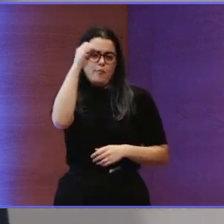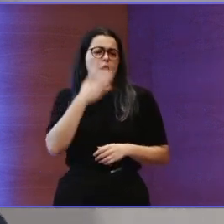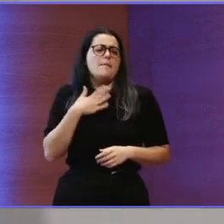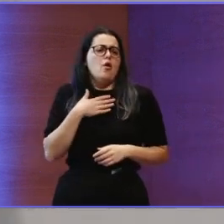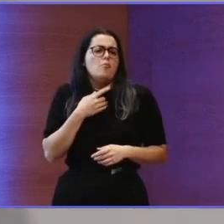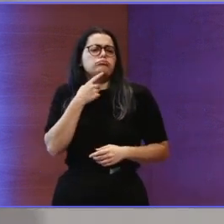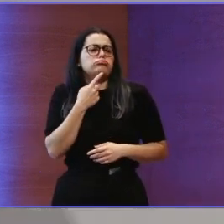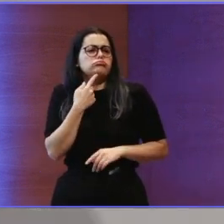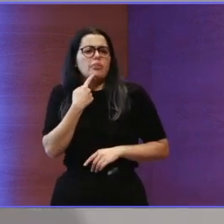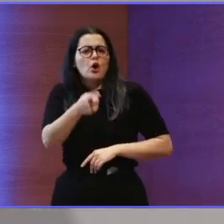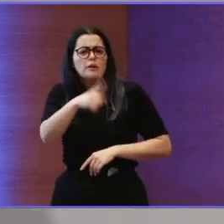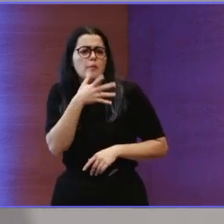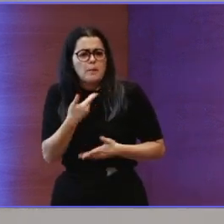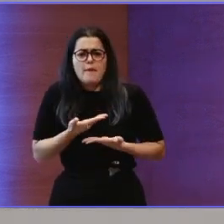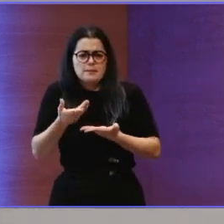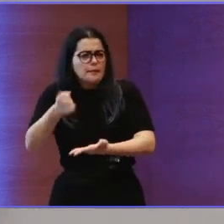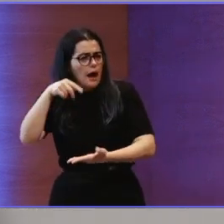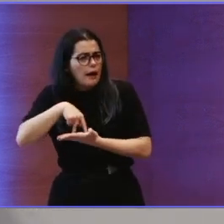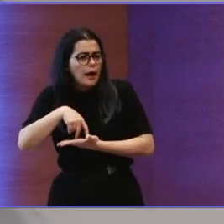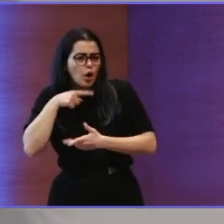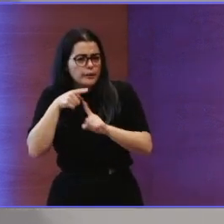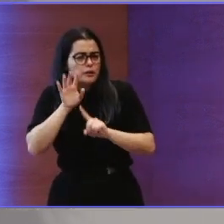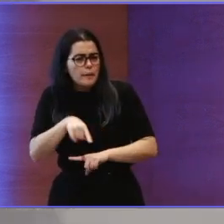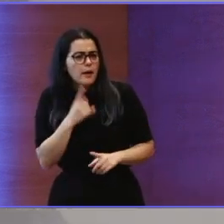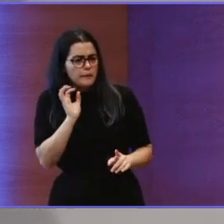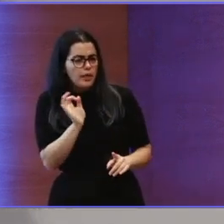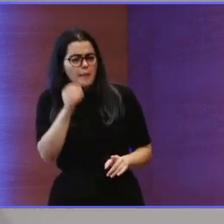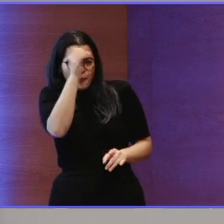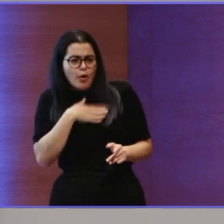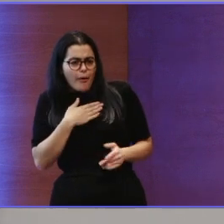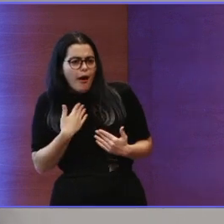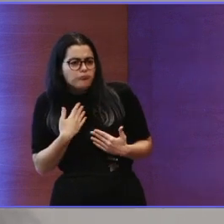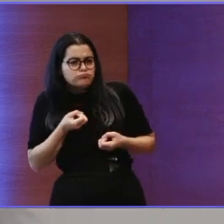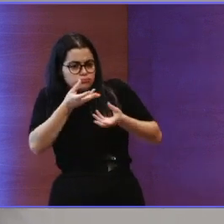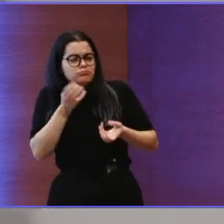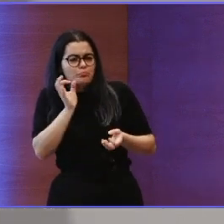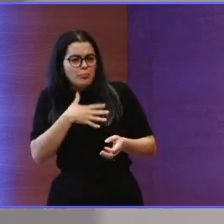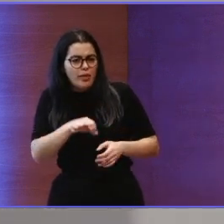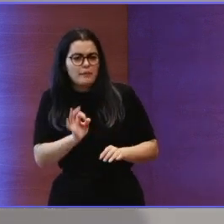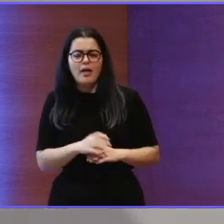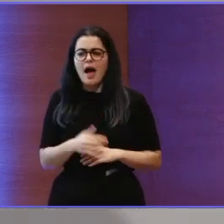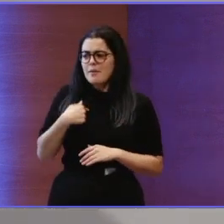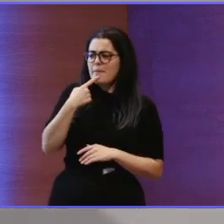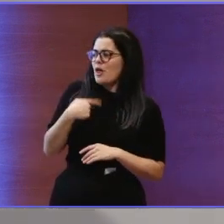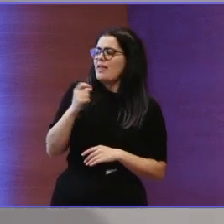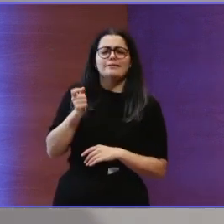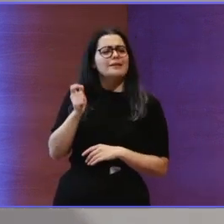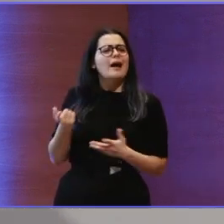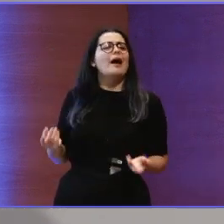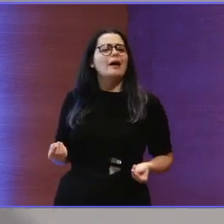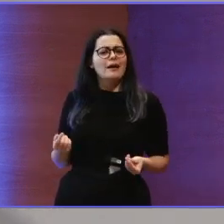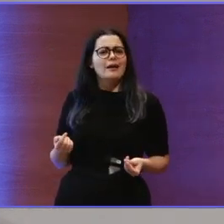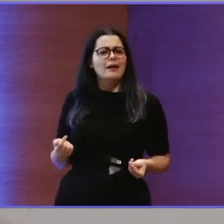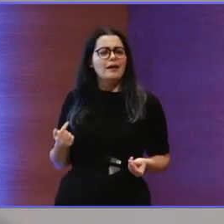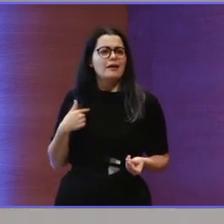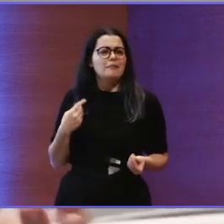también para para eso no me habéis dicho cre Para eso me habéis trao a ver a ver es ao zubero dice No yo soy esto pu